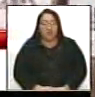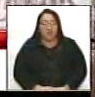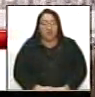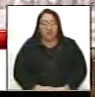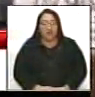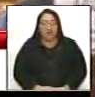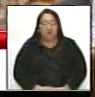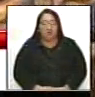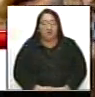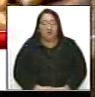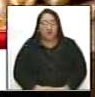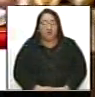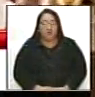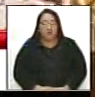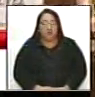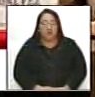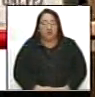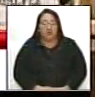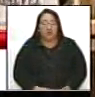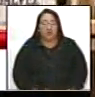a orden del día.